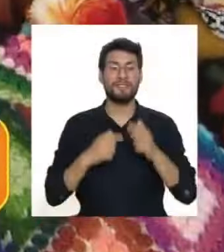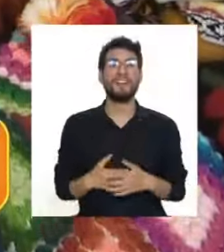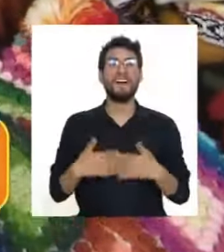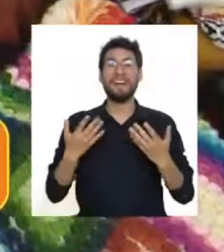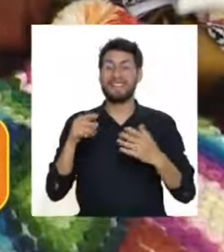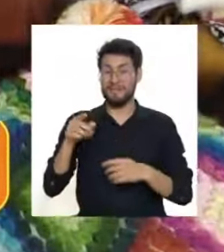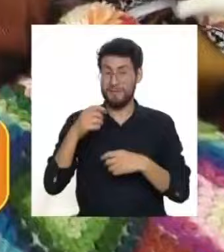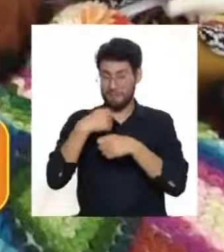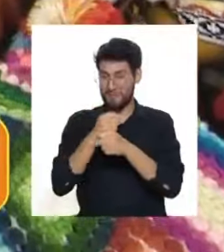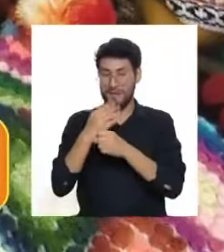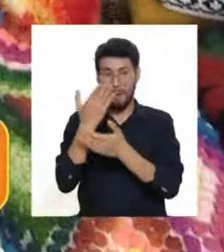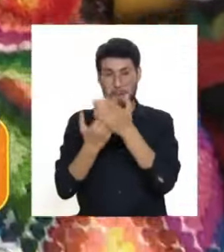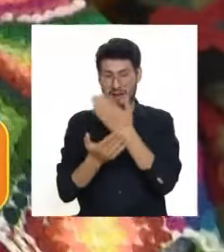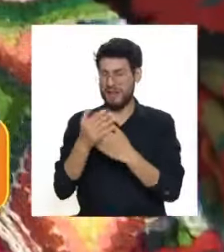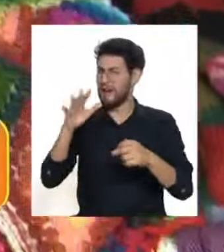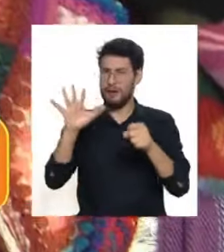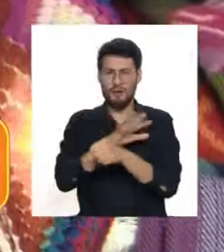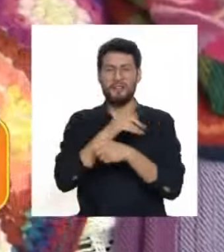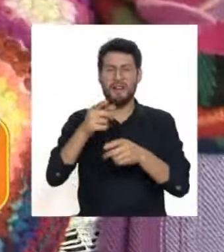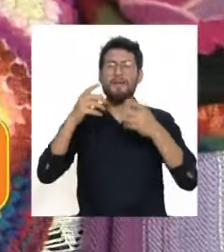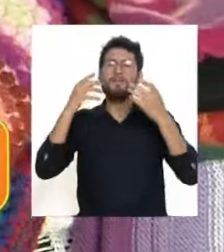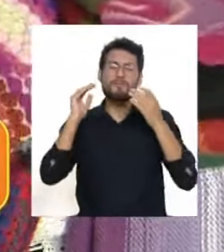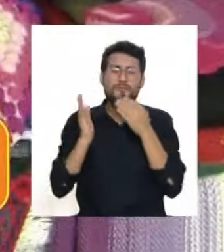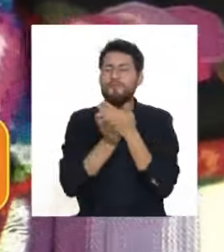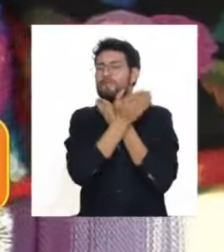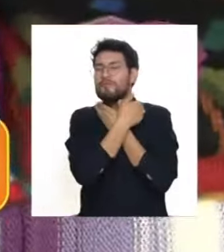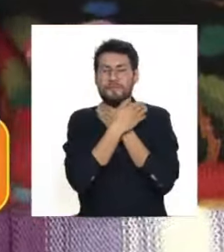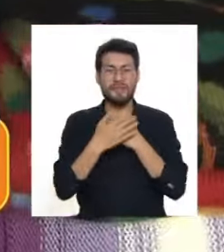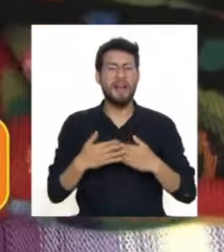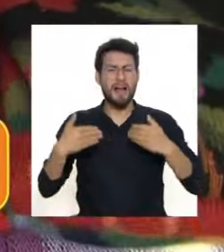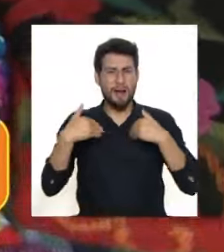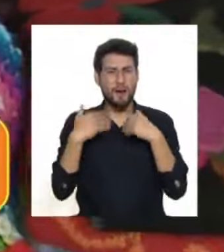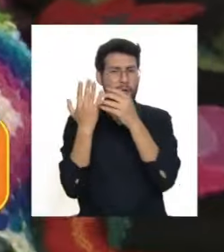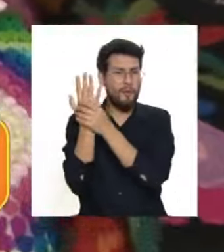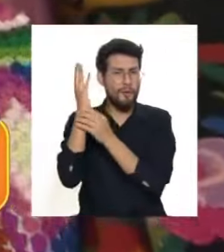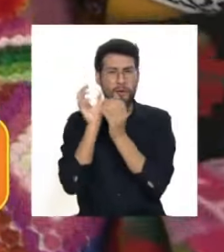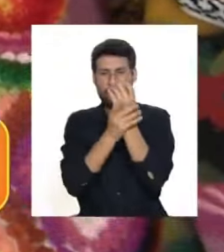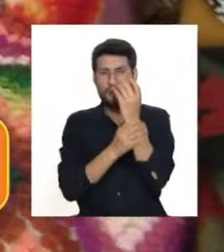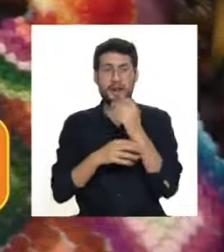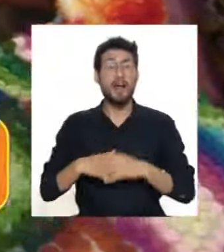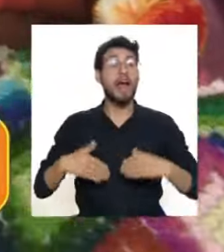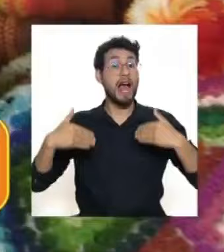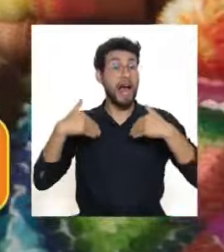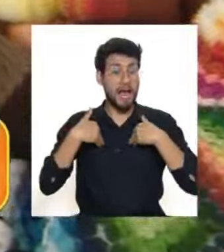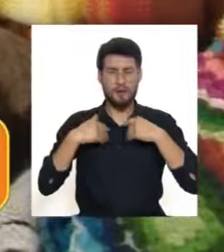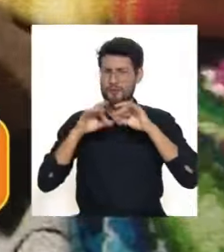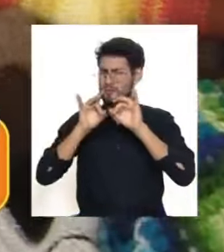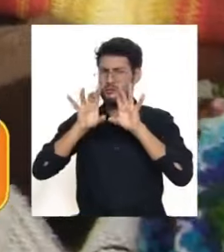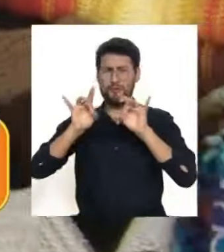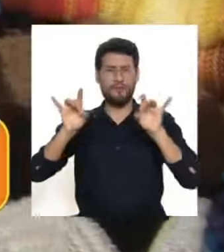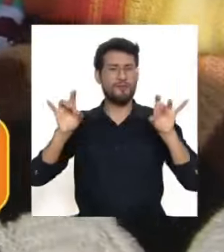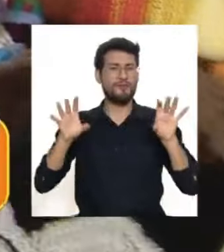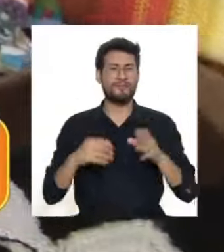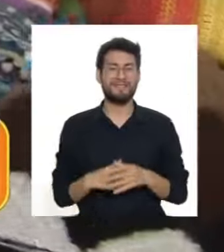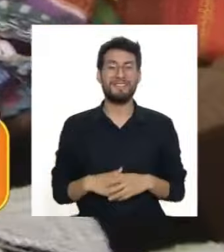hechos a mano, 100% chalinas, tenemos guantes, tenemos para todas